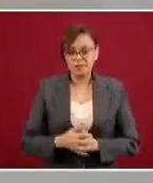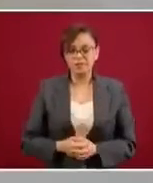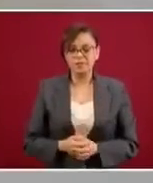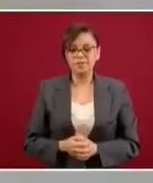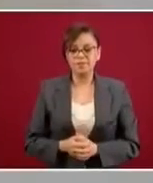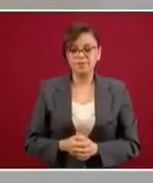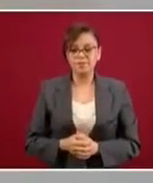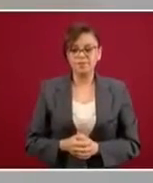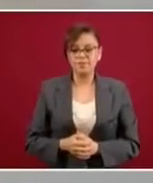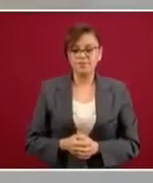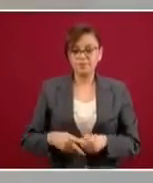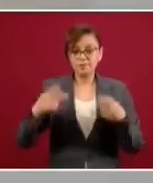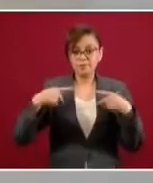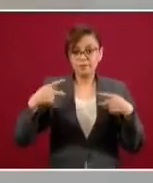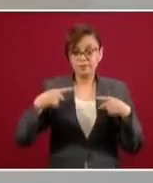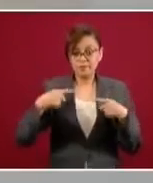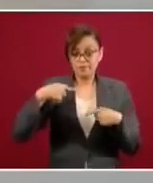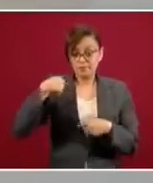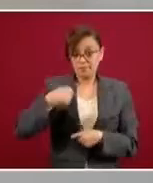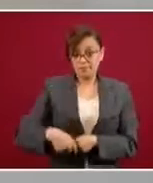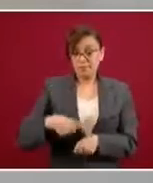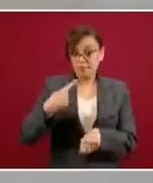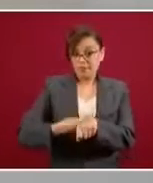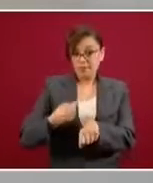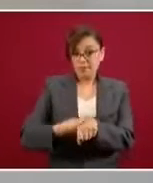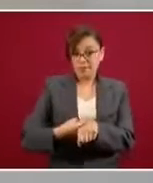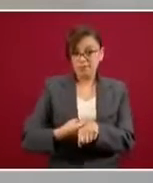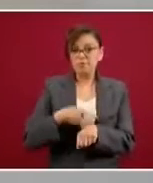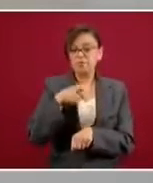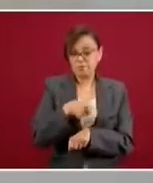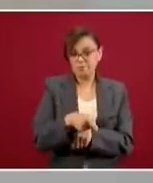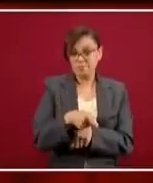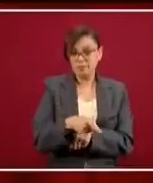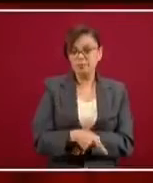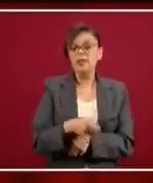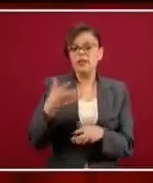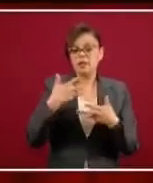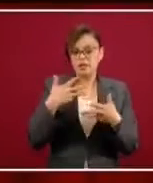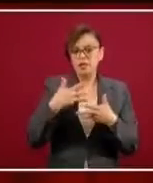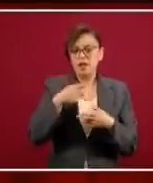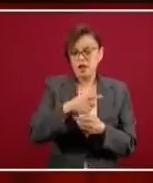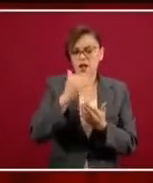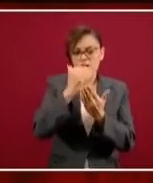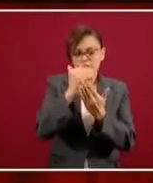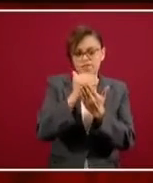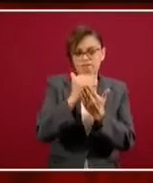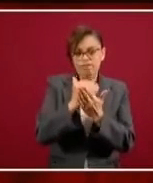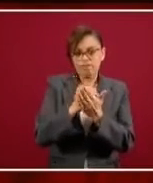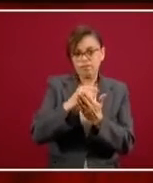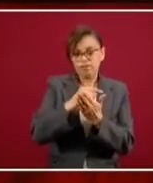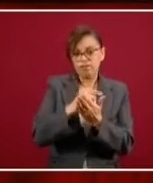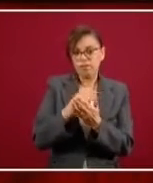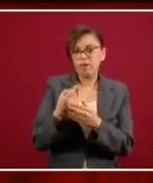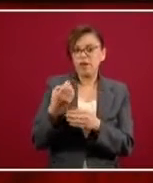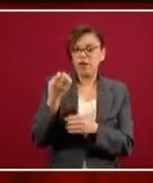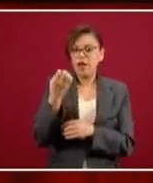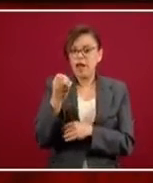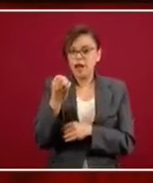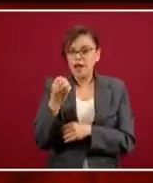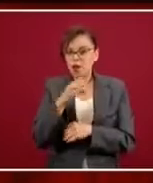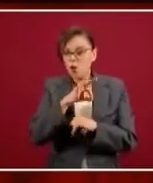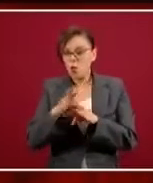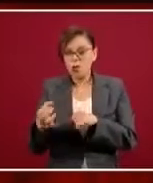de la persona enferma. Existe una guía que se publicó desde la última semana de enero,